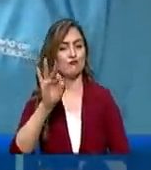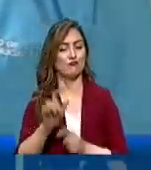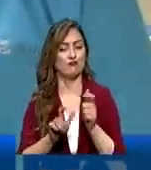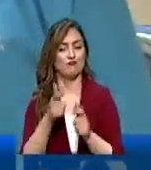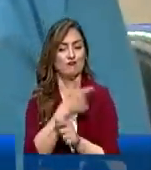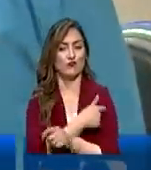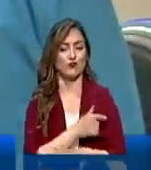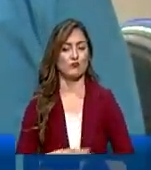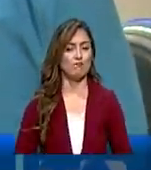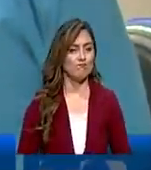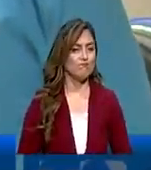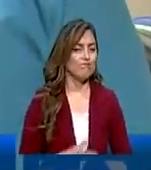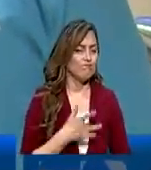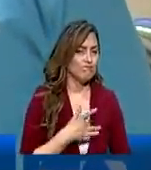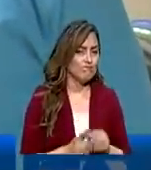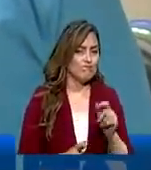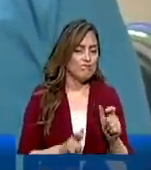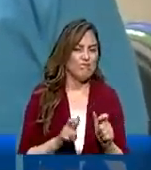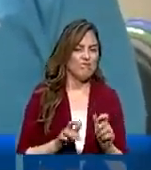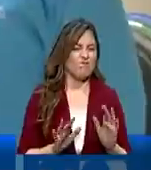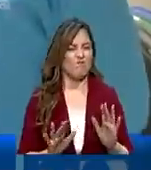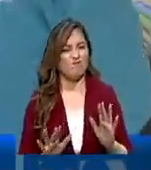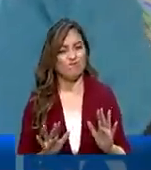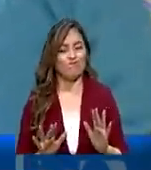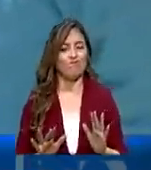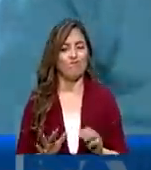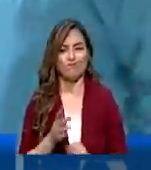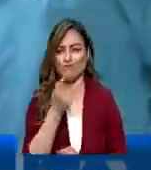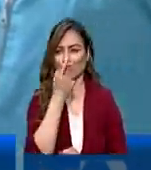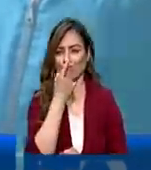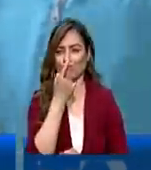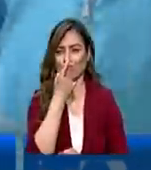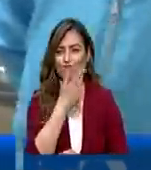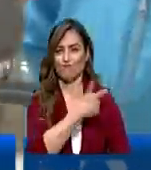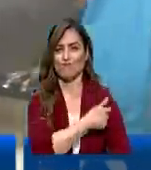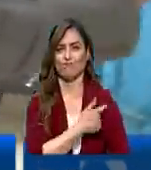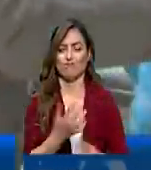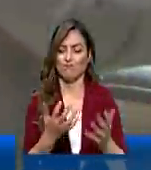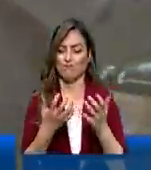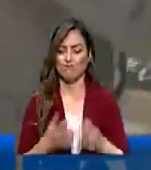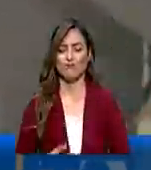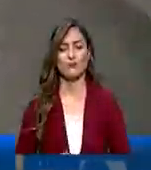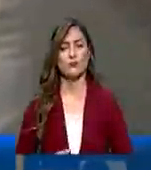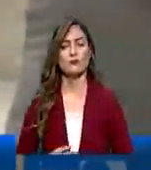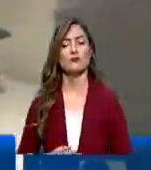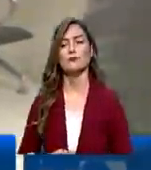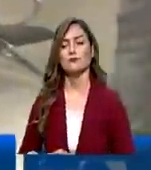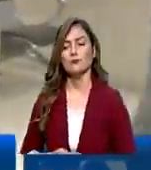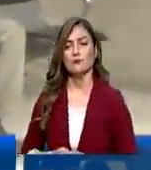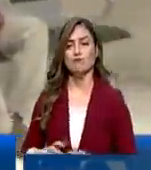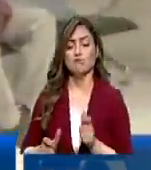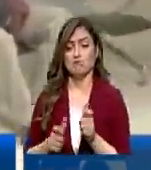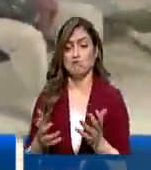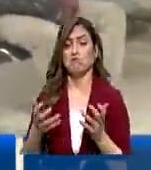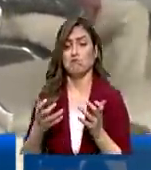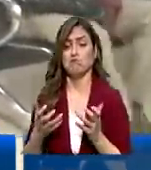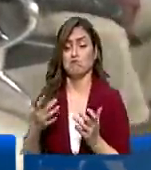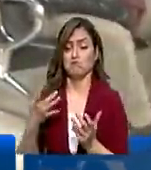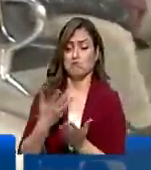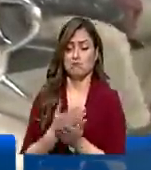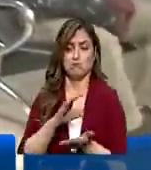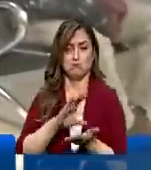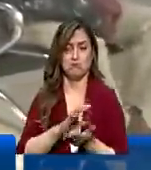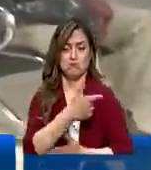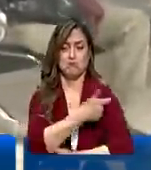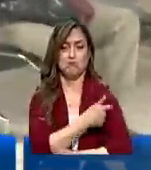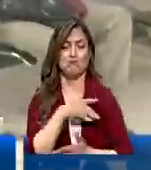¿Siente que la ciudadanía todavía tiene la disposición, el interés por vacunarse? Así es, la población sigue asistiendo a los centros de salud,